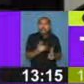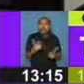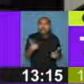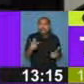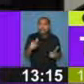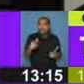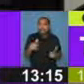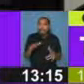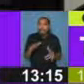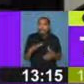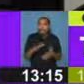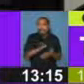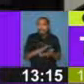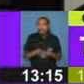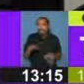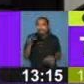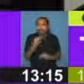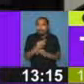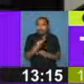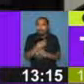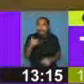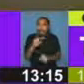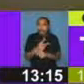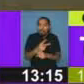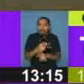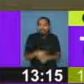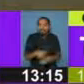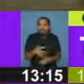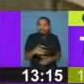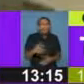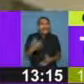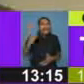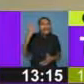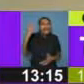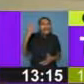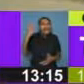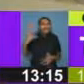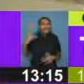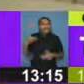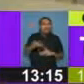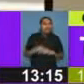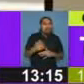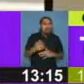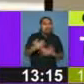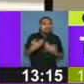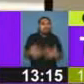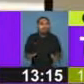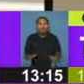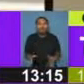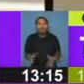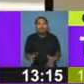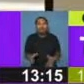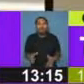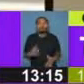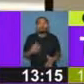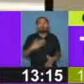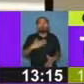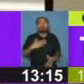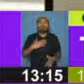Fiat dos piedras basales le habían metido y nunca habían cumplido y me alegra haber cumplido con este